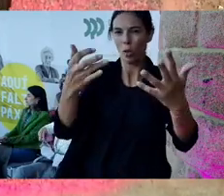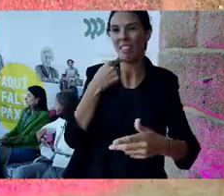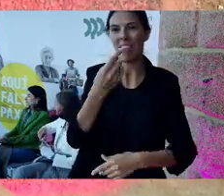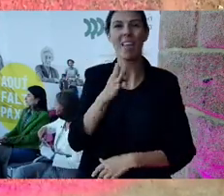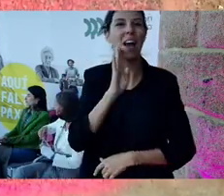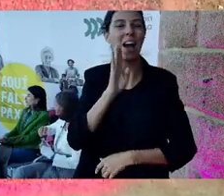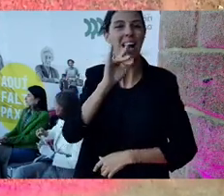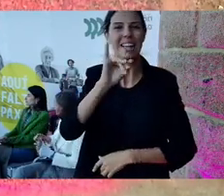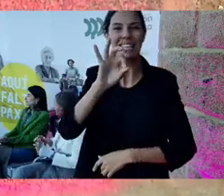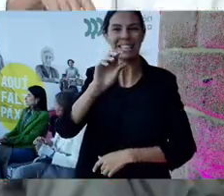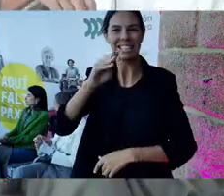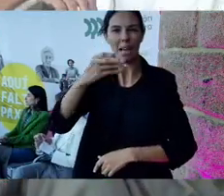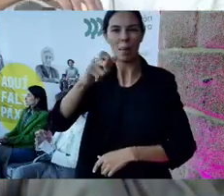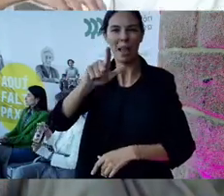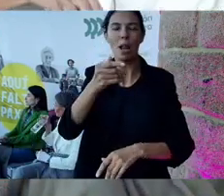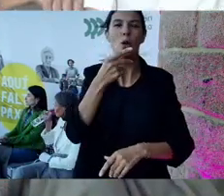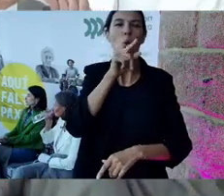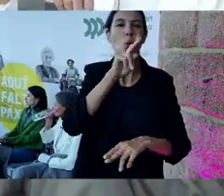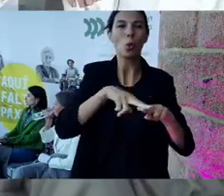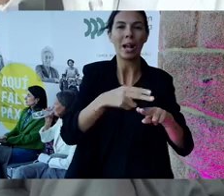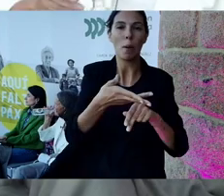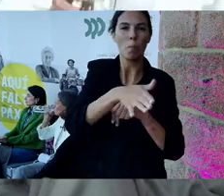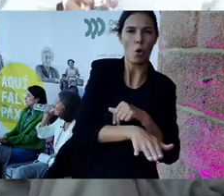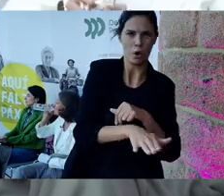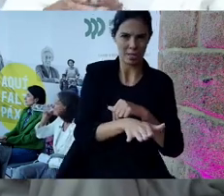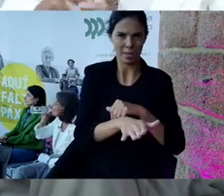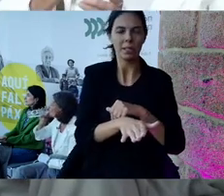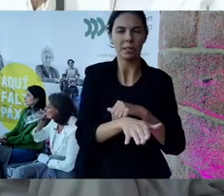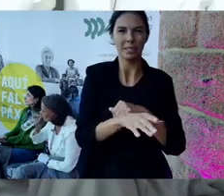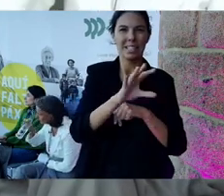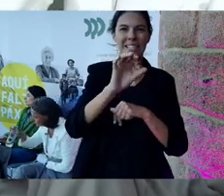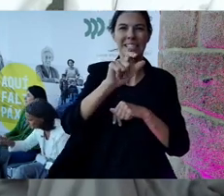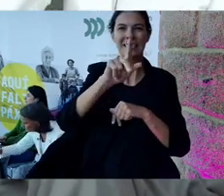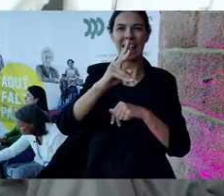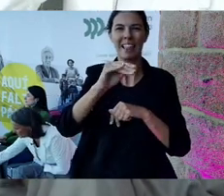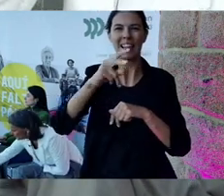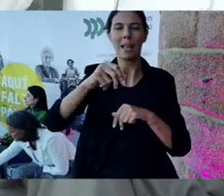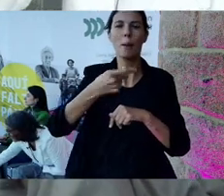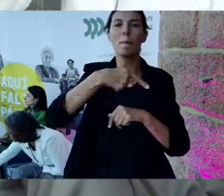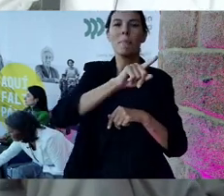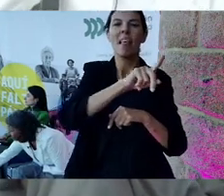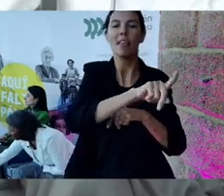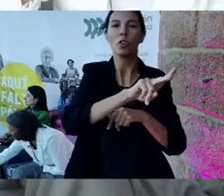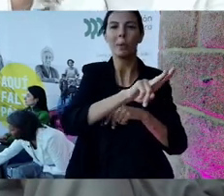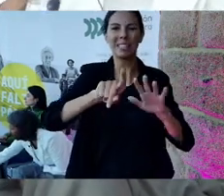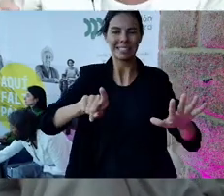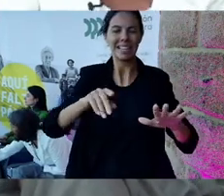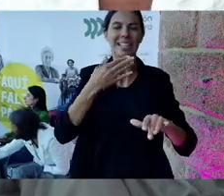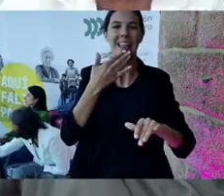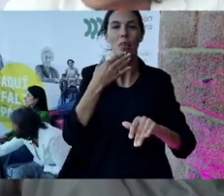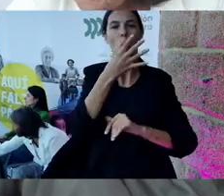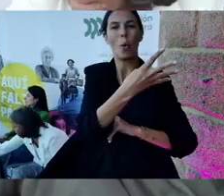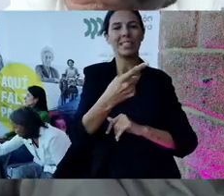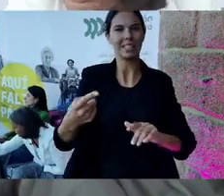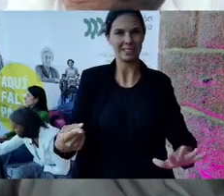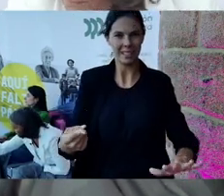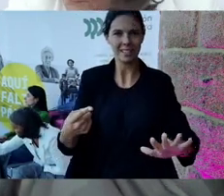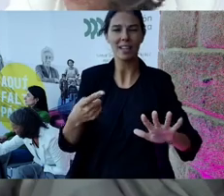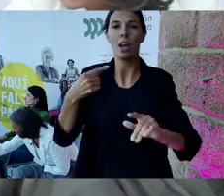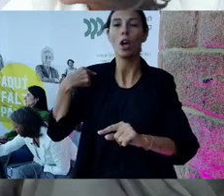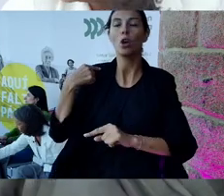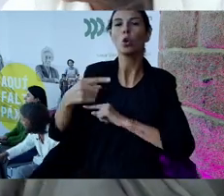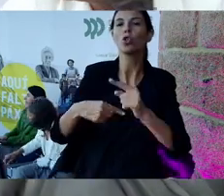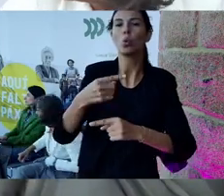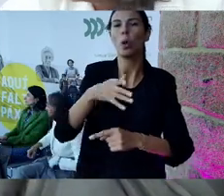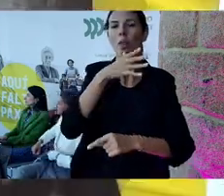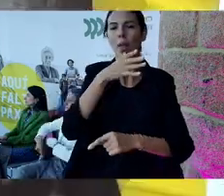finalmente, como avanzaba Isabel, Urraca morre en Saldaña en 1126 con 46